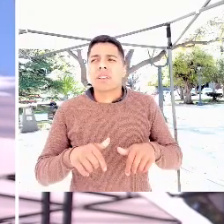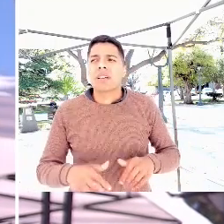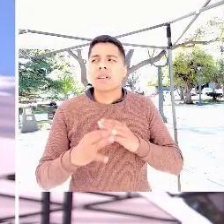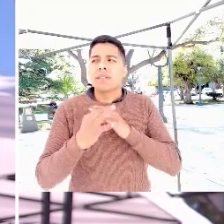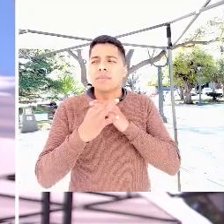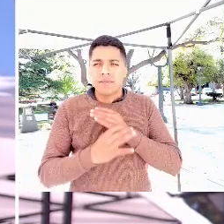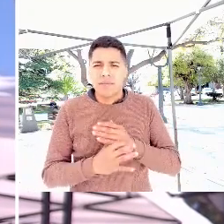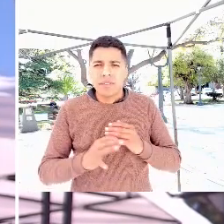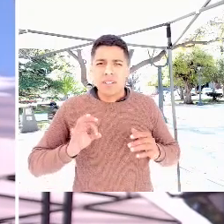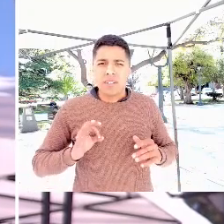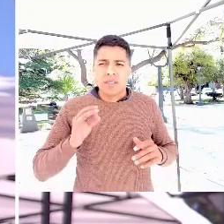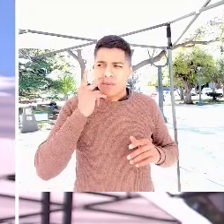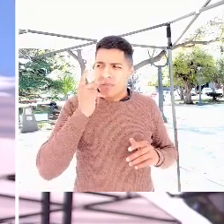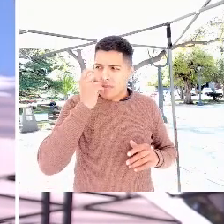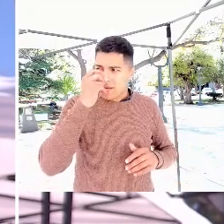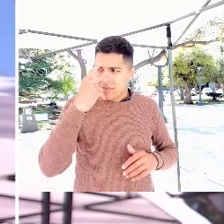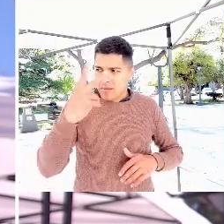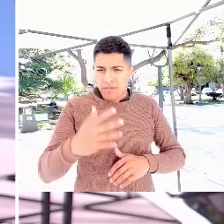Expediente